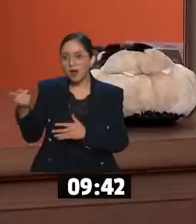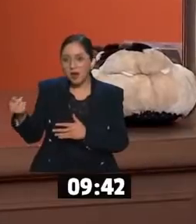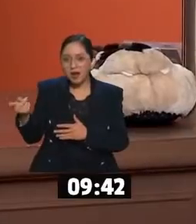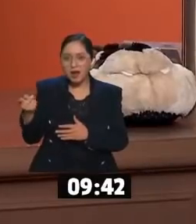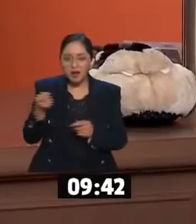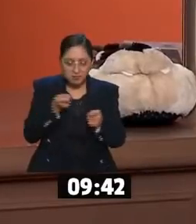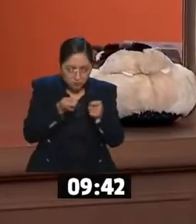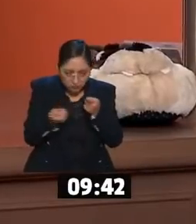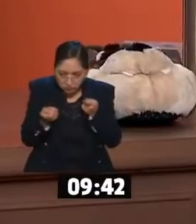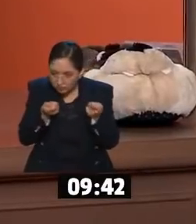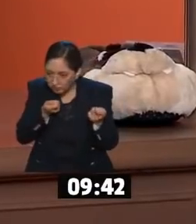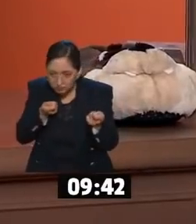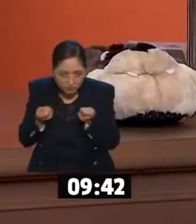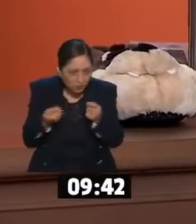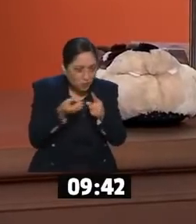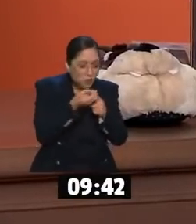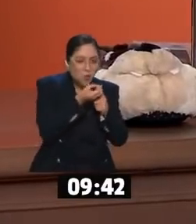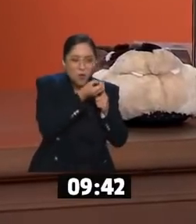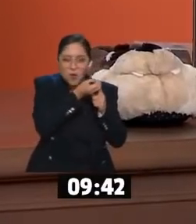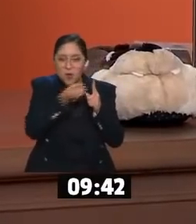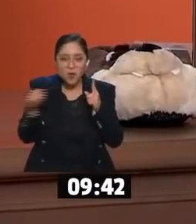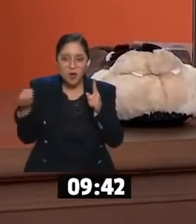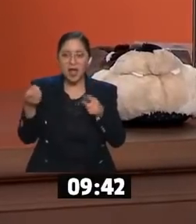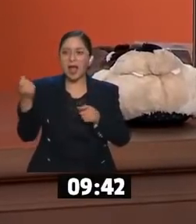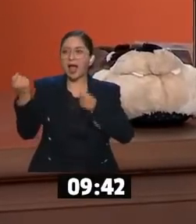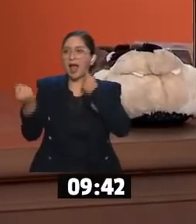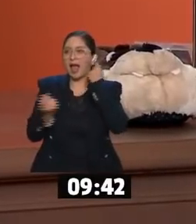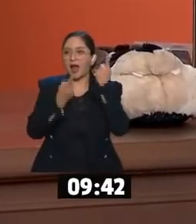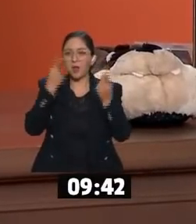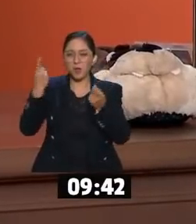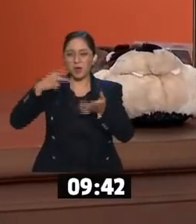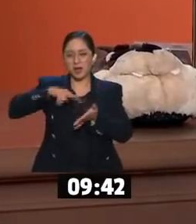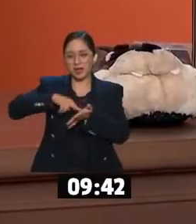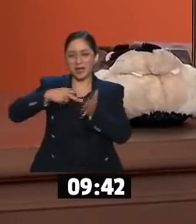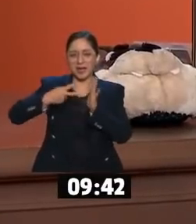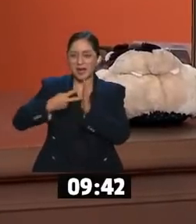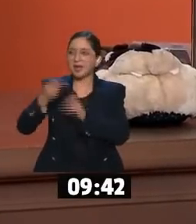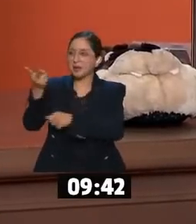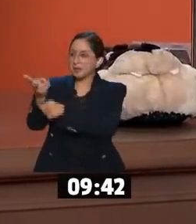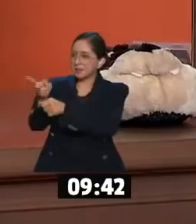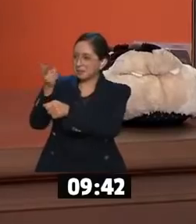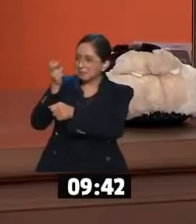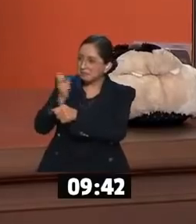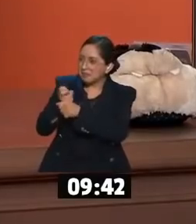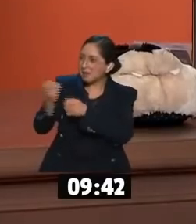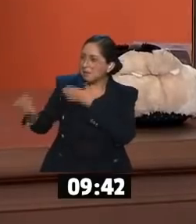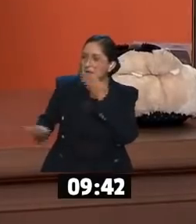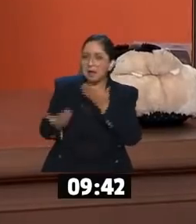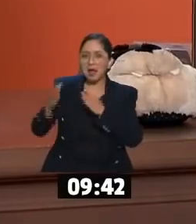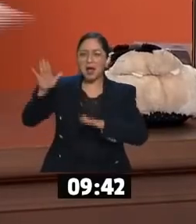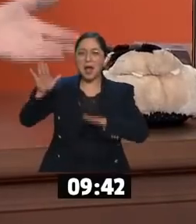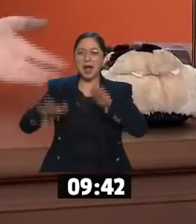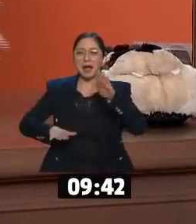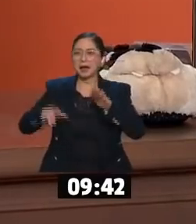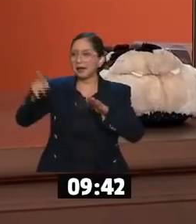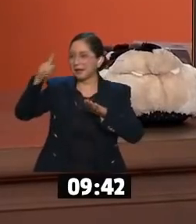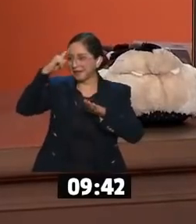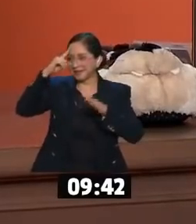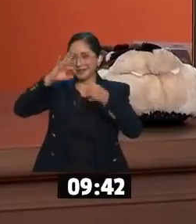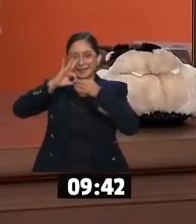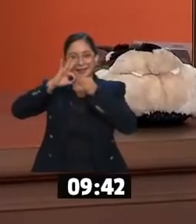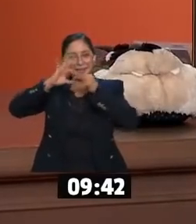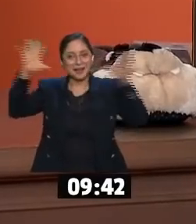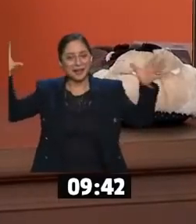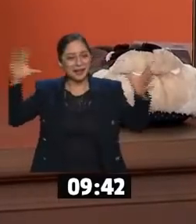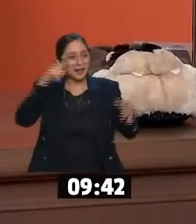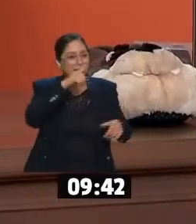porque no perdió el control. Luego hay ingenieros cuando los contratas para los toquines que Sí. se les olvida que son el del